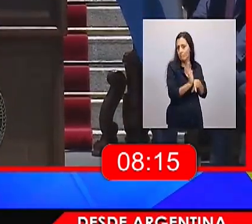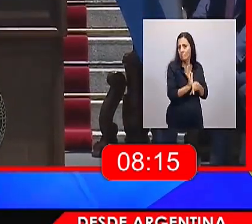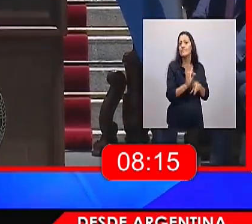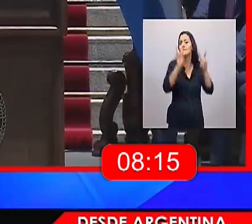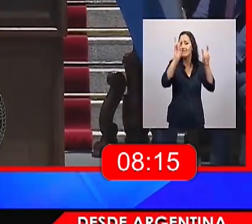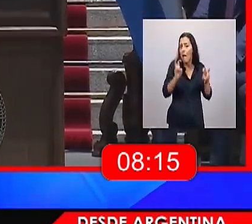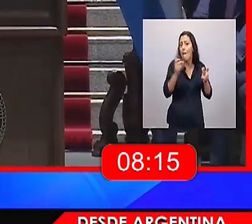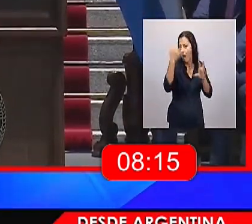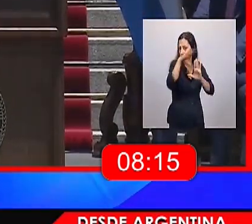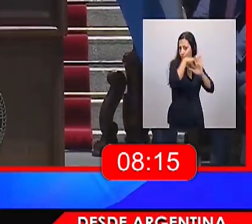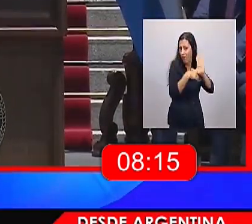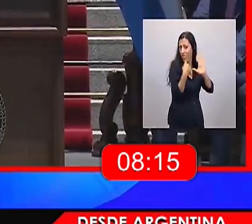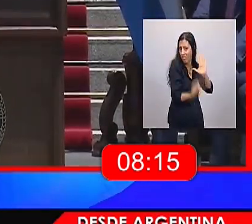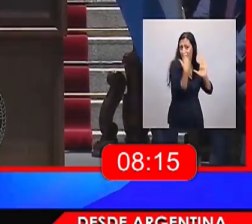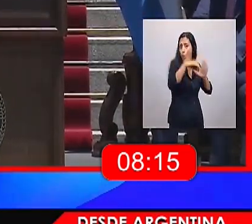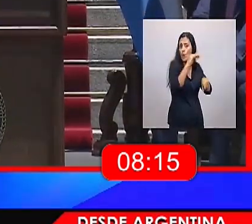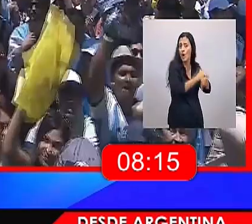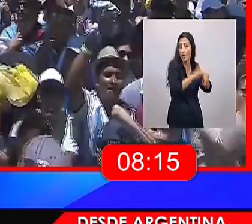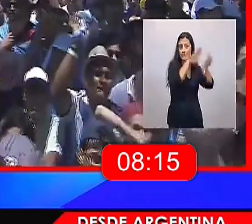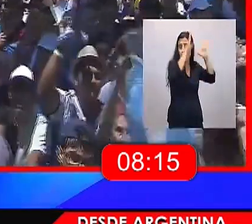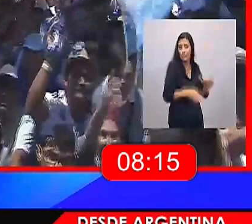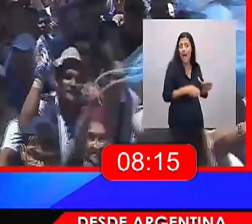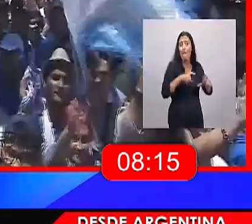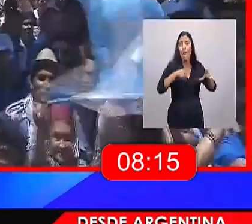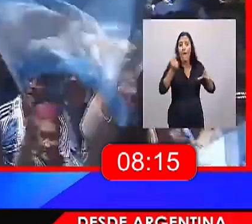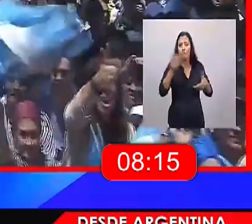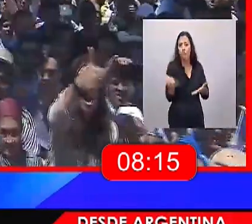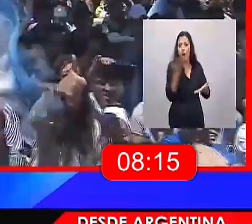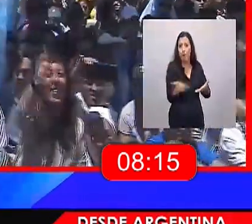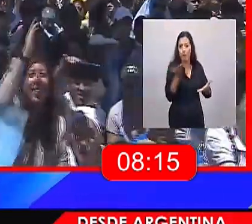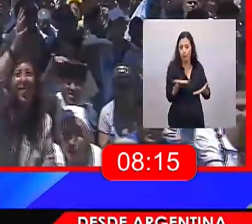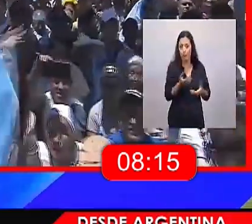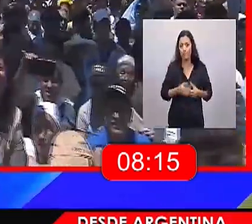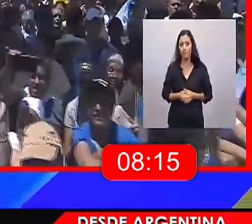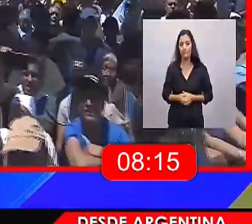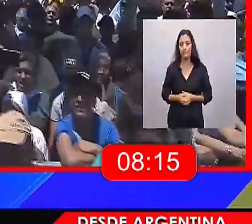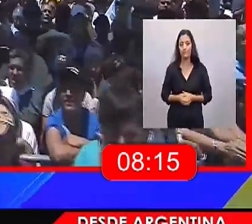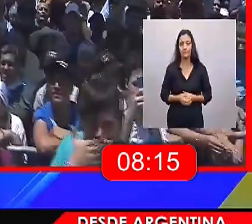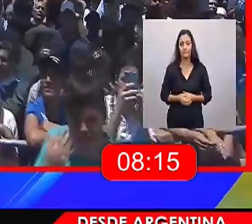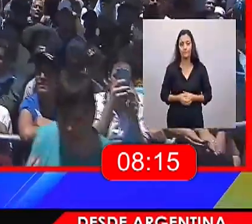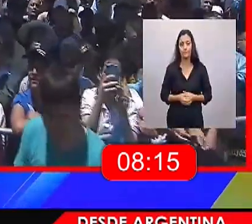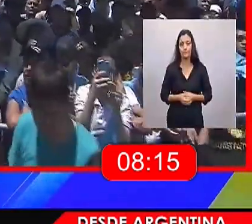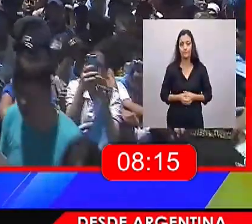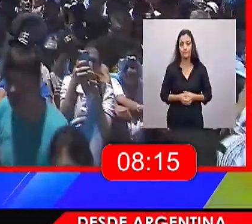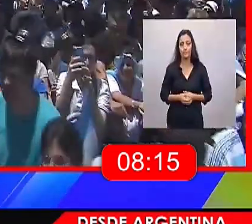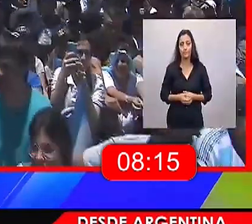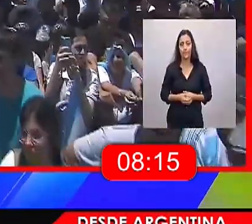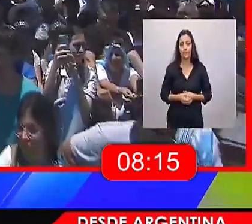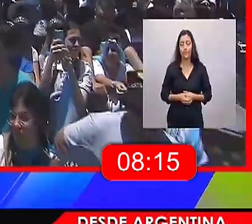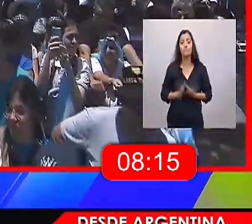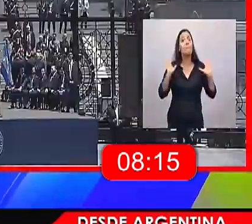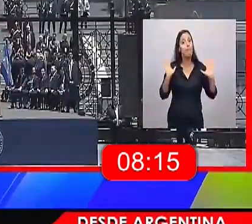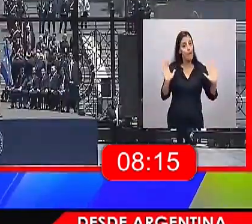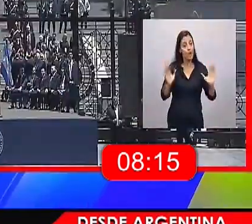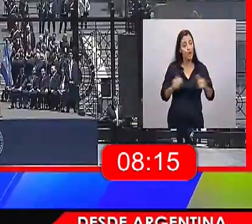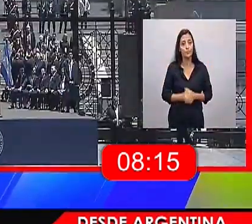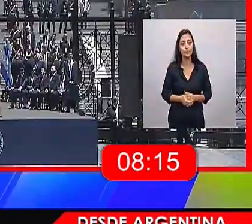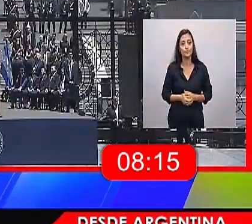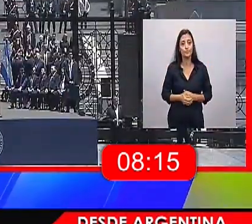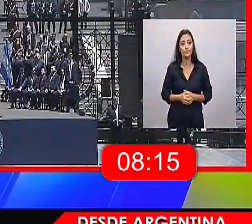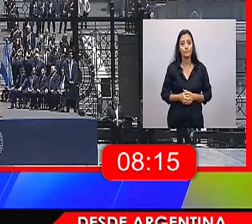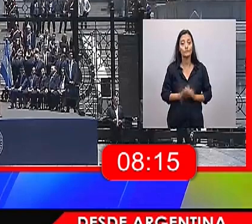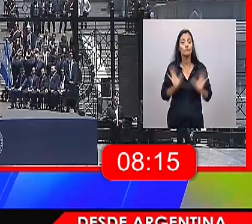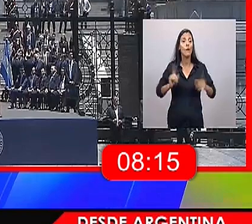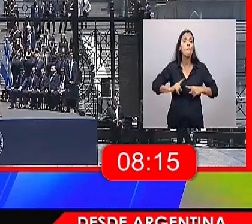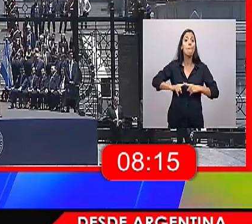y obviamente nos fue bien. Crecimos. En ese sentido, ¿qué porcentaje de la población crees tú que en